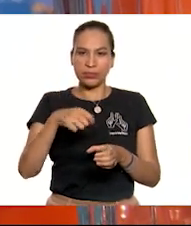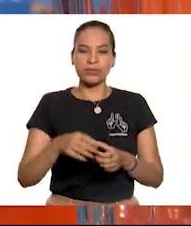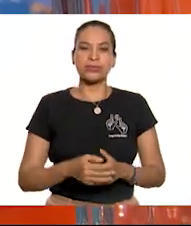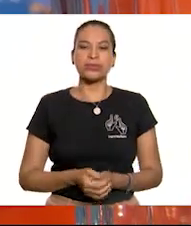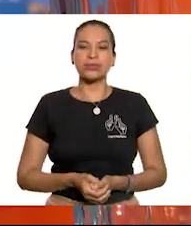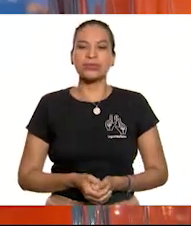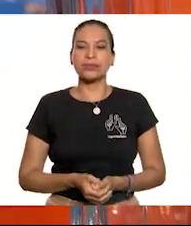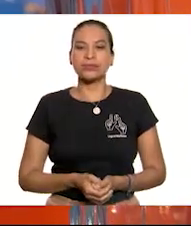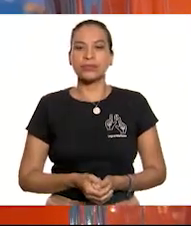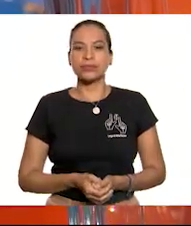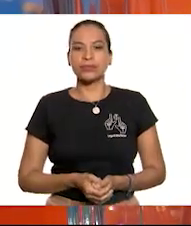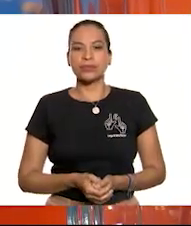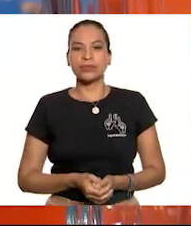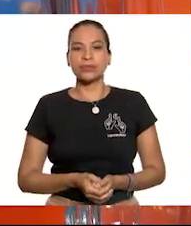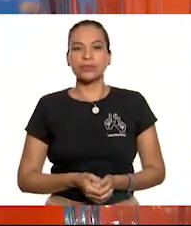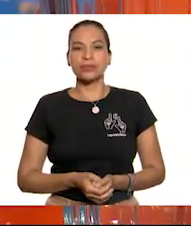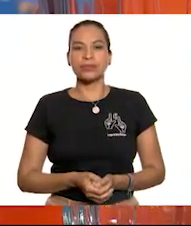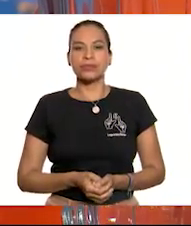Exacto, Ale, así.